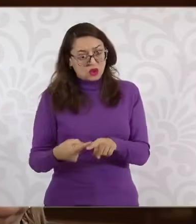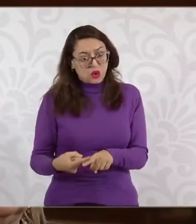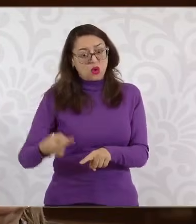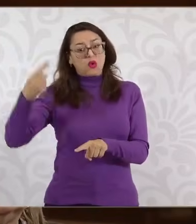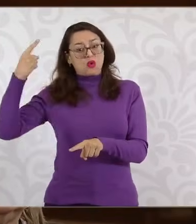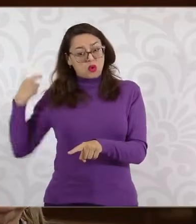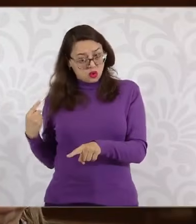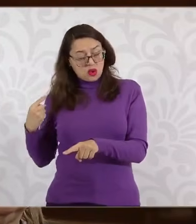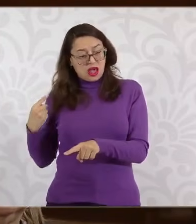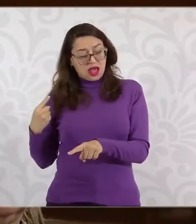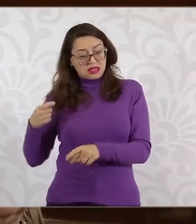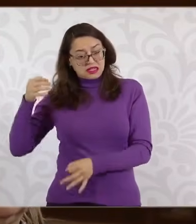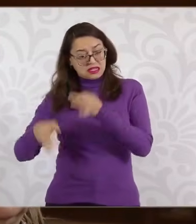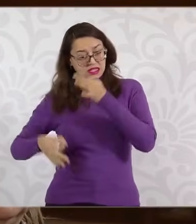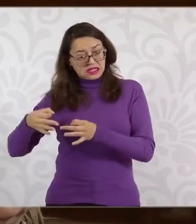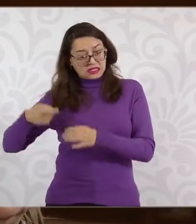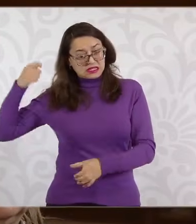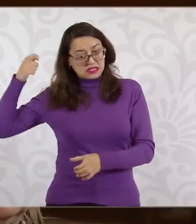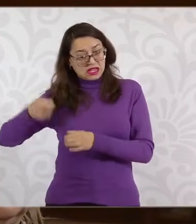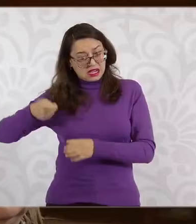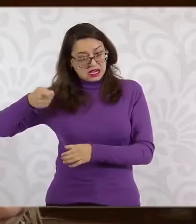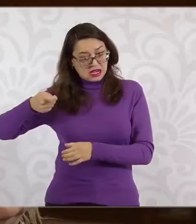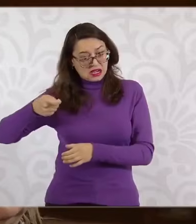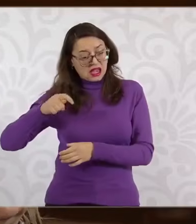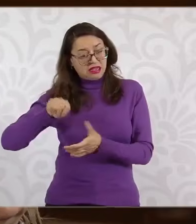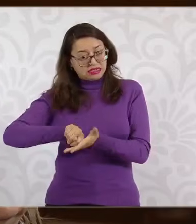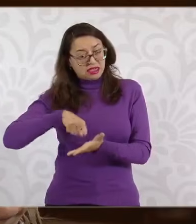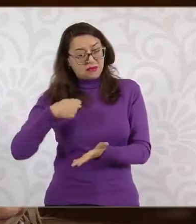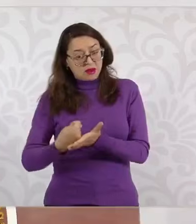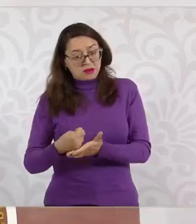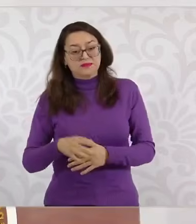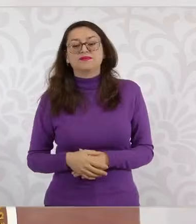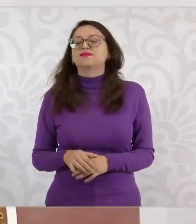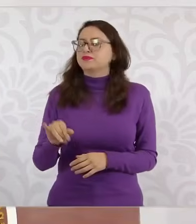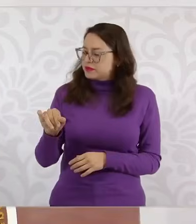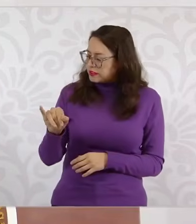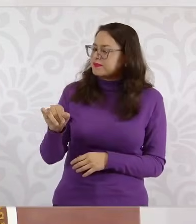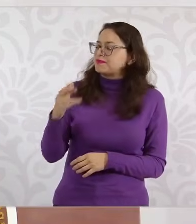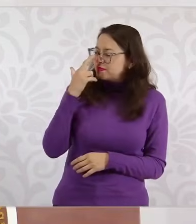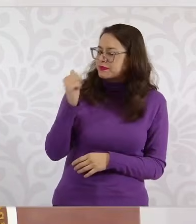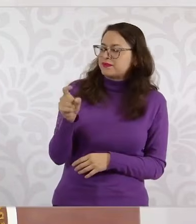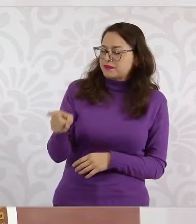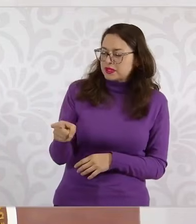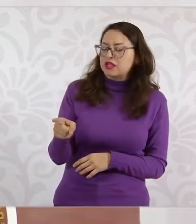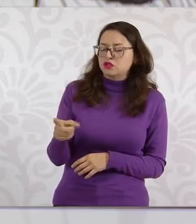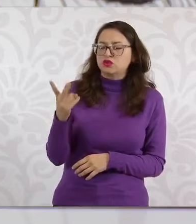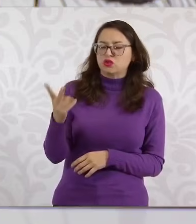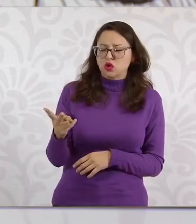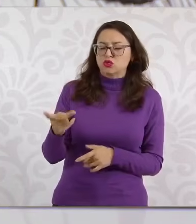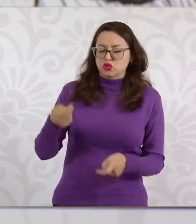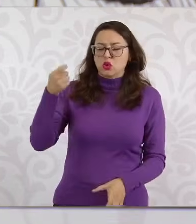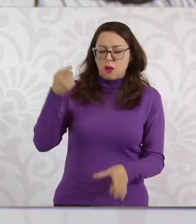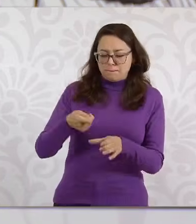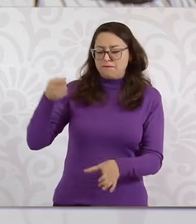uno anterior, un recurso legal anterior que se dio en Tamaulipas? Es cierto, son dos, tienes razón, son dos. Uno que está